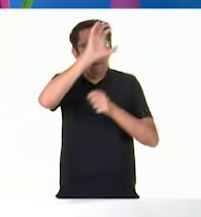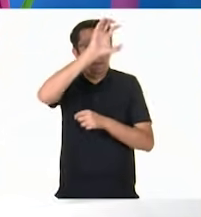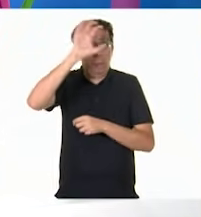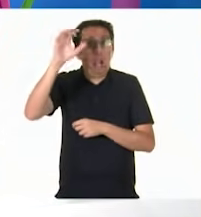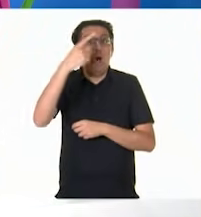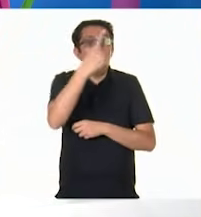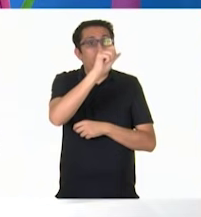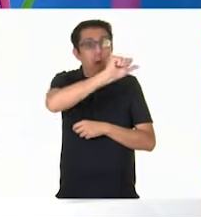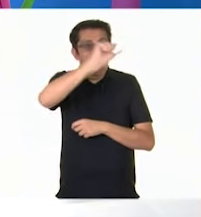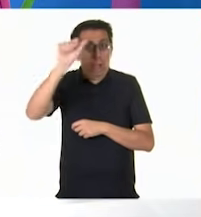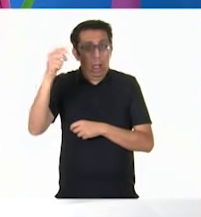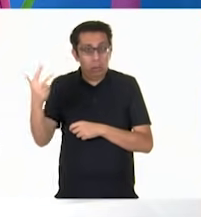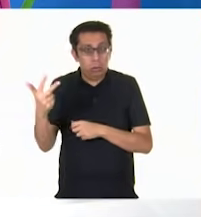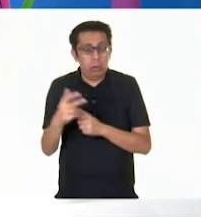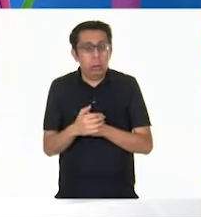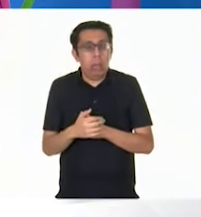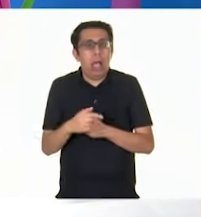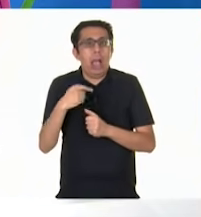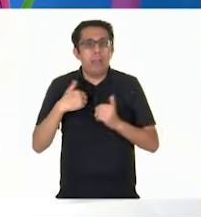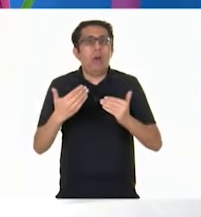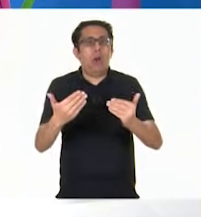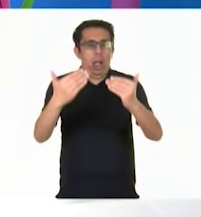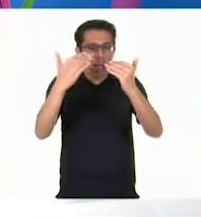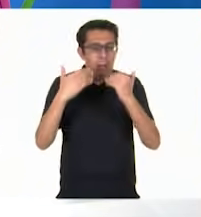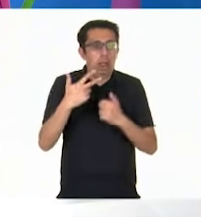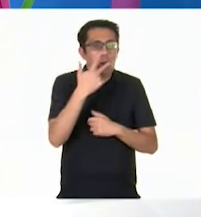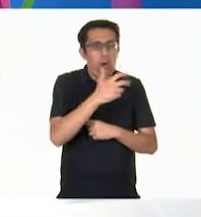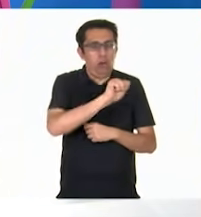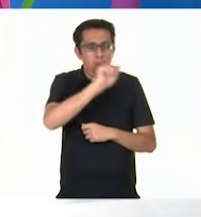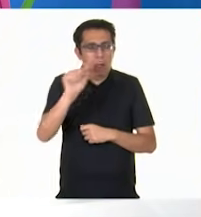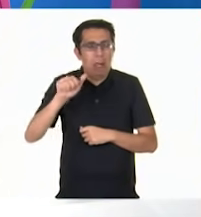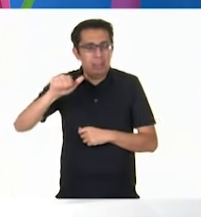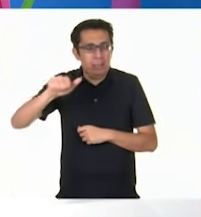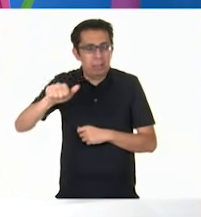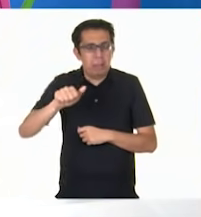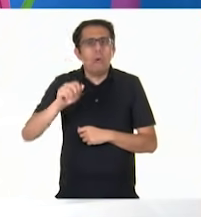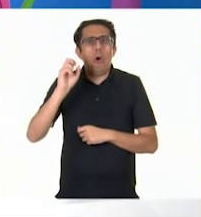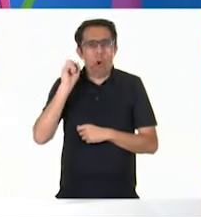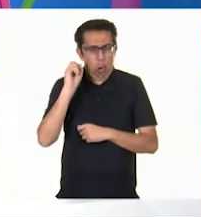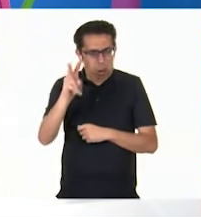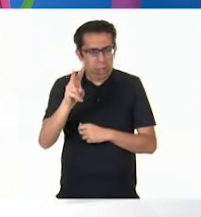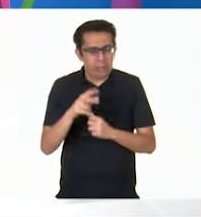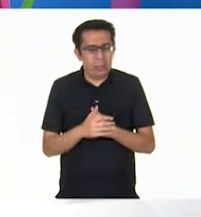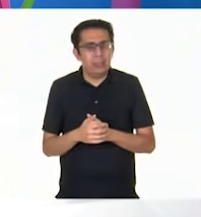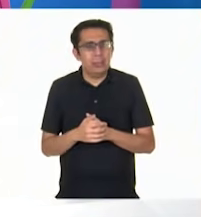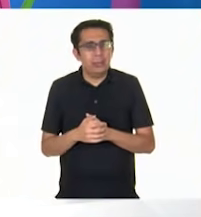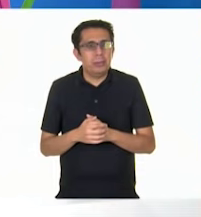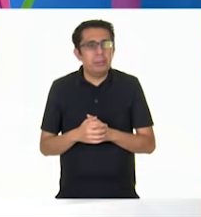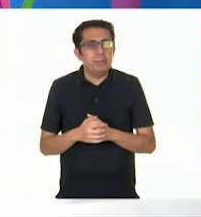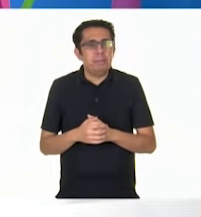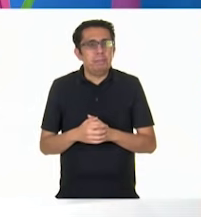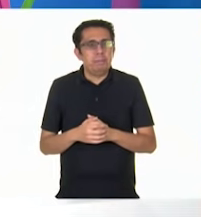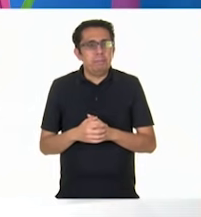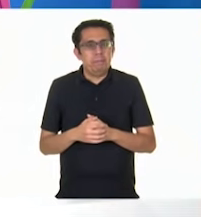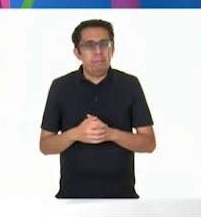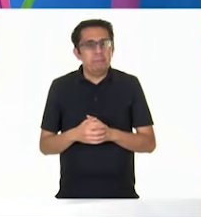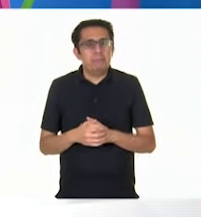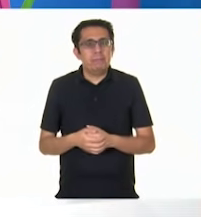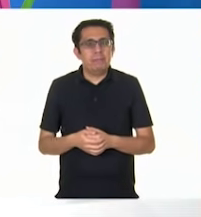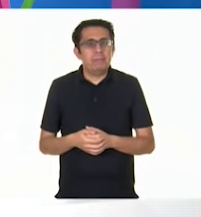Del 1 al 8 y yo continúo del 8 al 16. Ok. Pero de allá para acá, ¿ah? Sí.